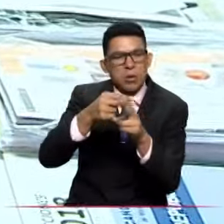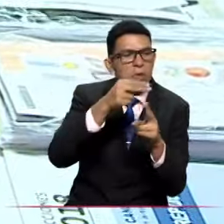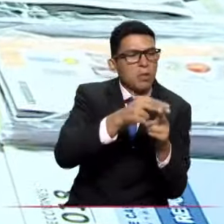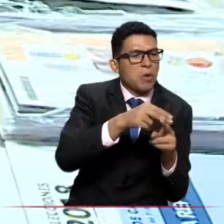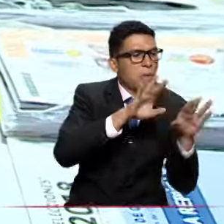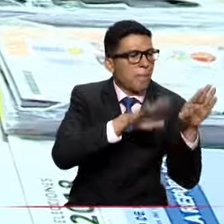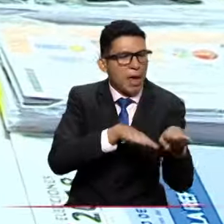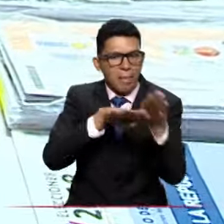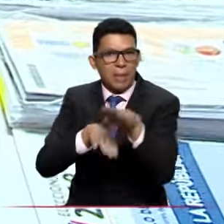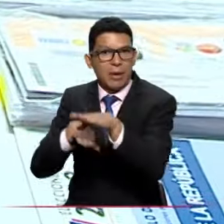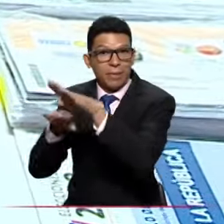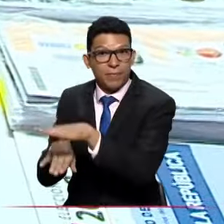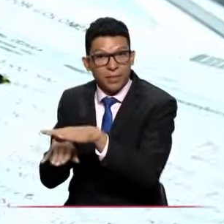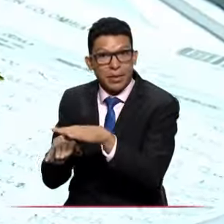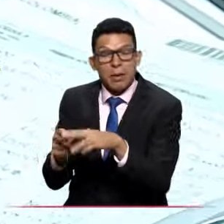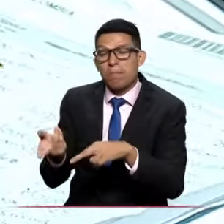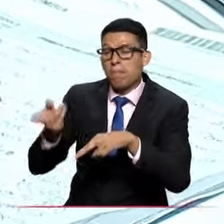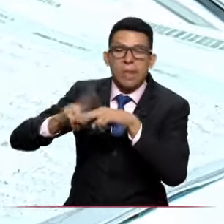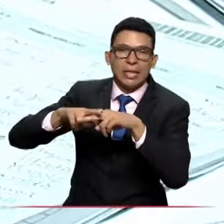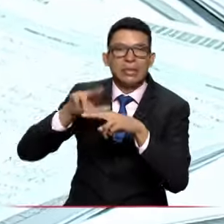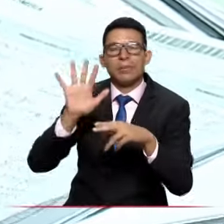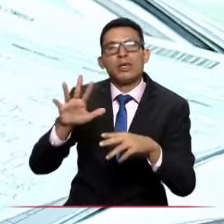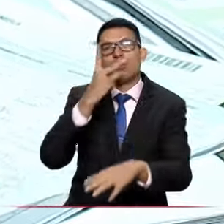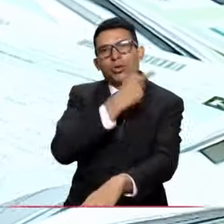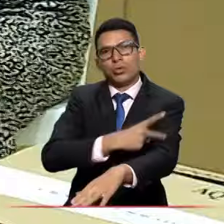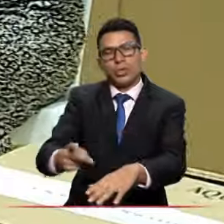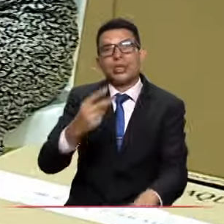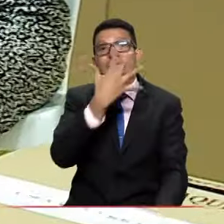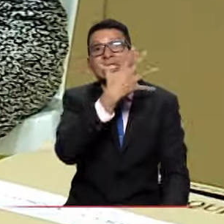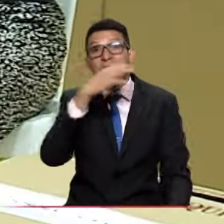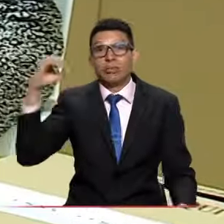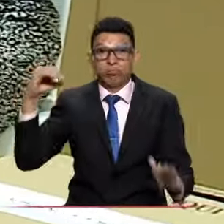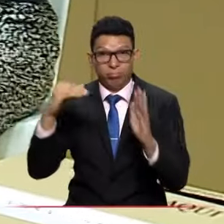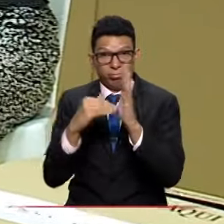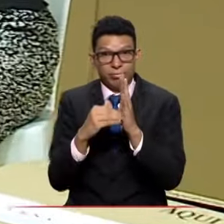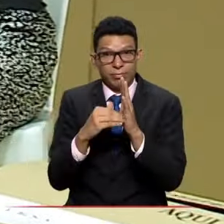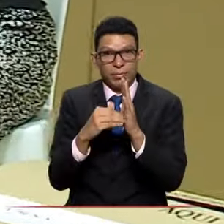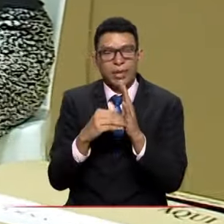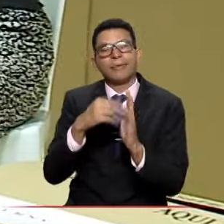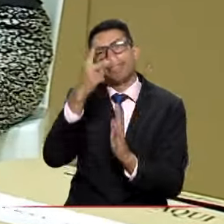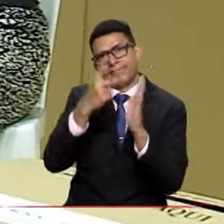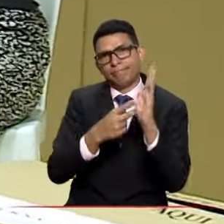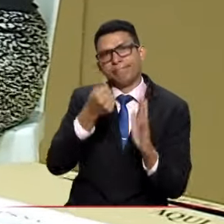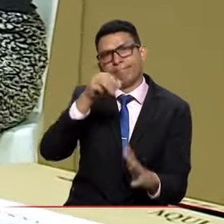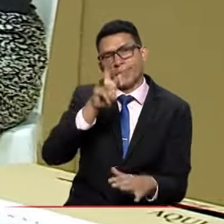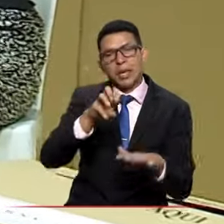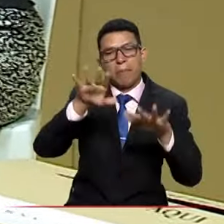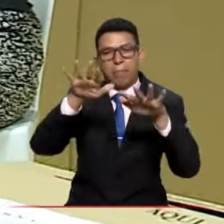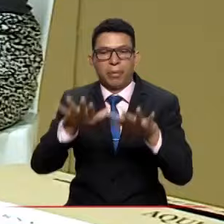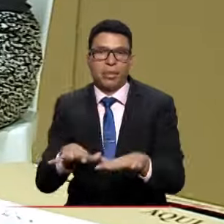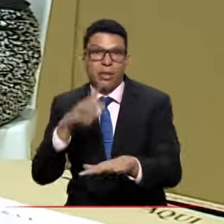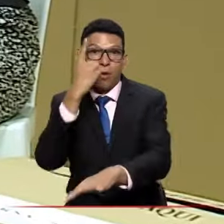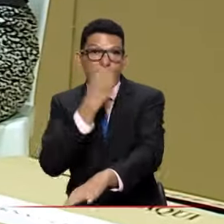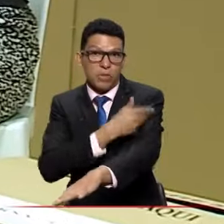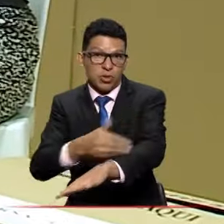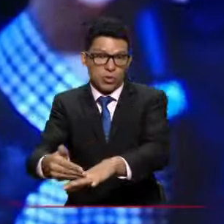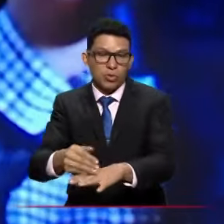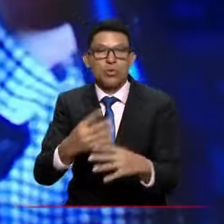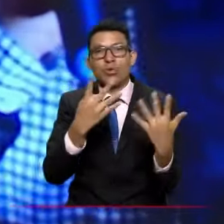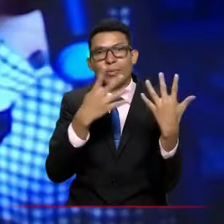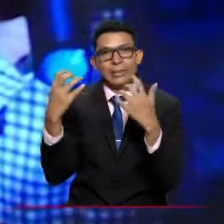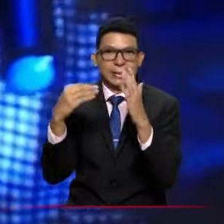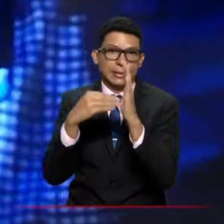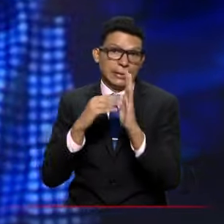su votación en 2014 a más de 2.500.000 votos y cayendo en 2018 a 1.900.000